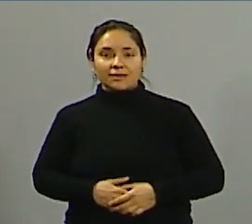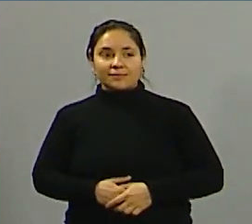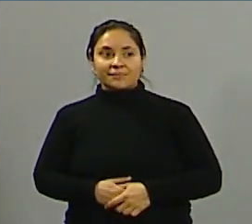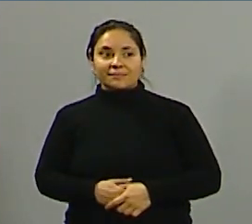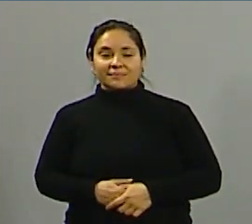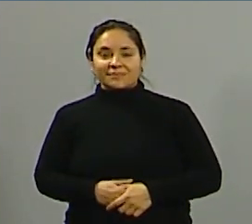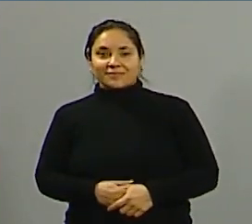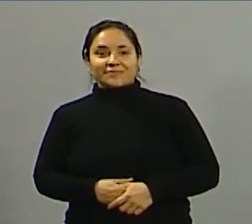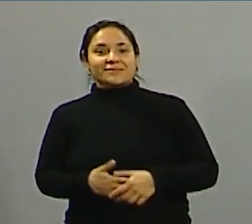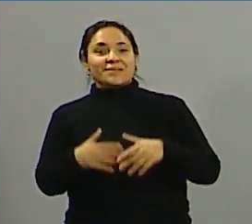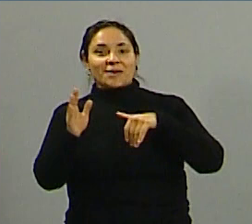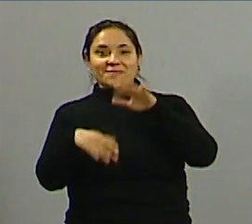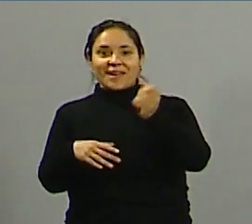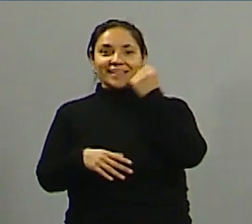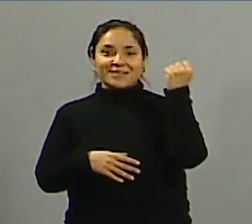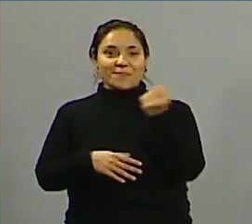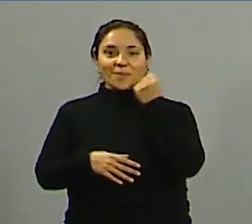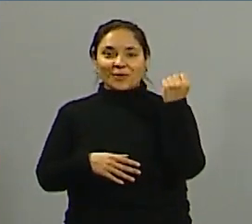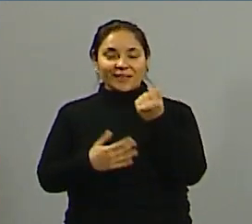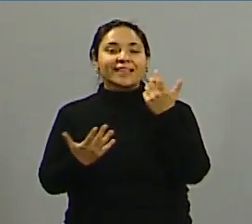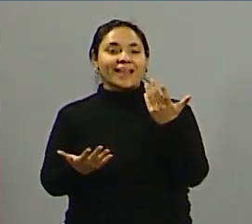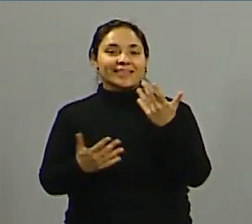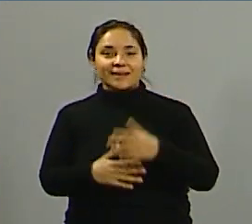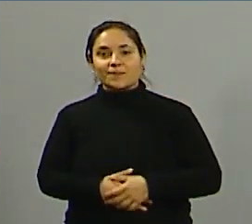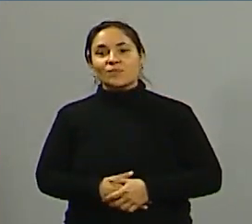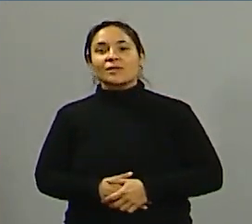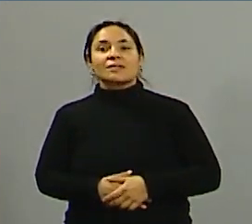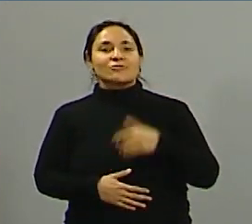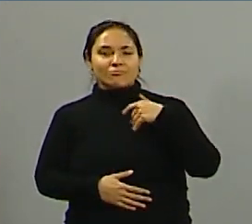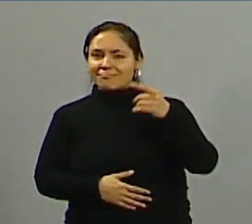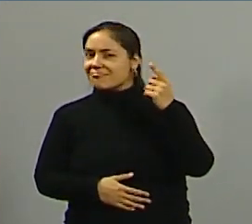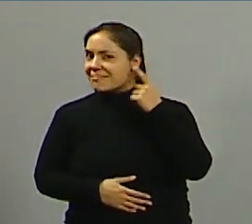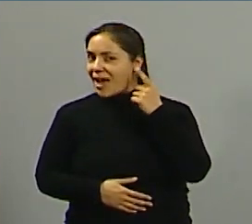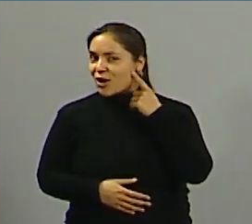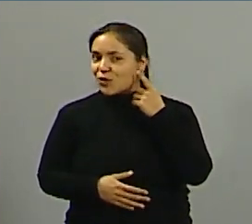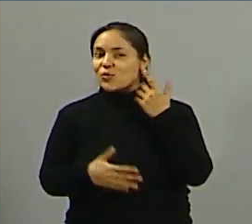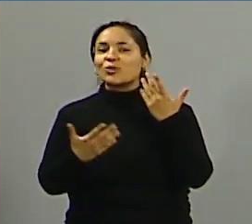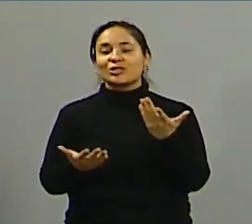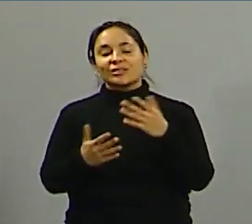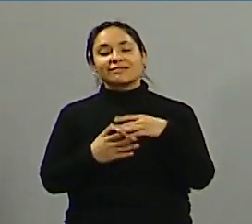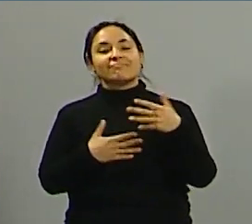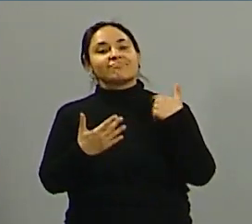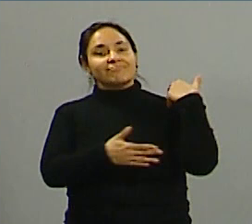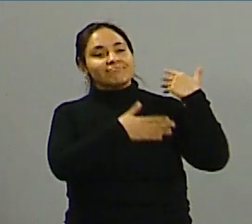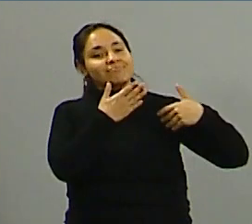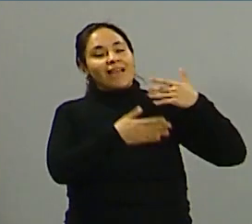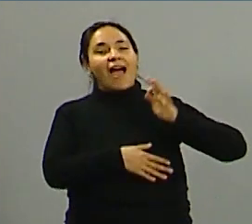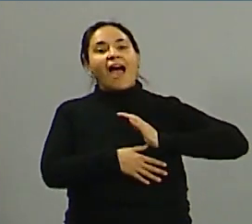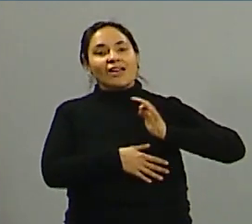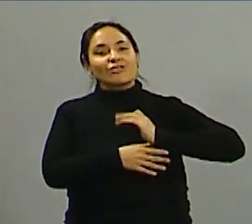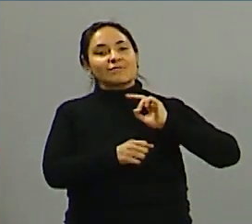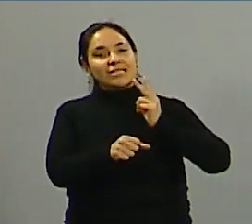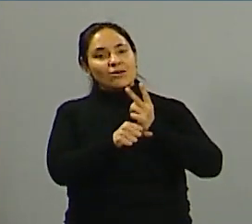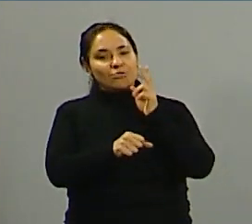una de las cosas más importantes, porque, bueno, por ahí los escucho, yo a veces se dar en los últimos años del secundario y escucho